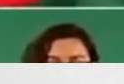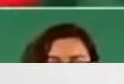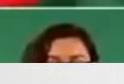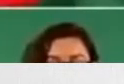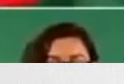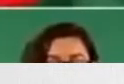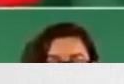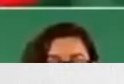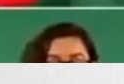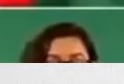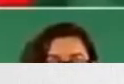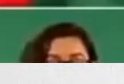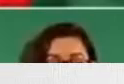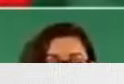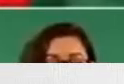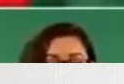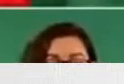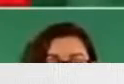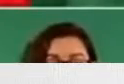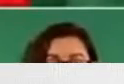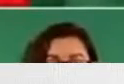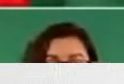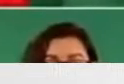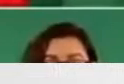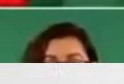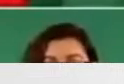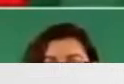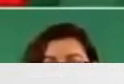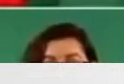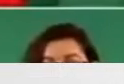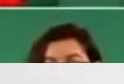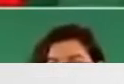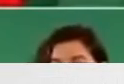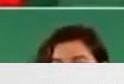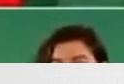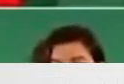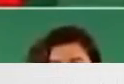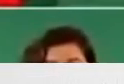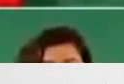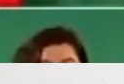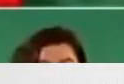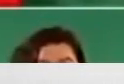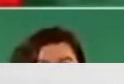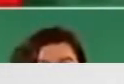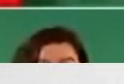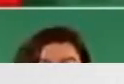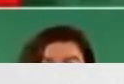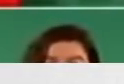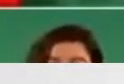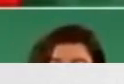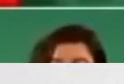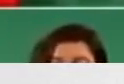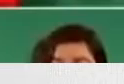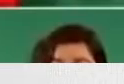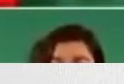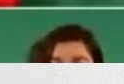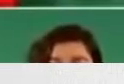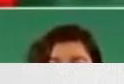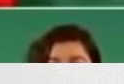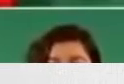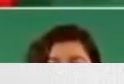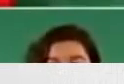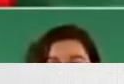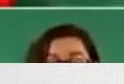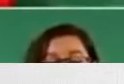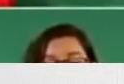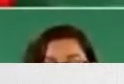el Fondo Monetario Internacional otorga este dinero a los países. Esto para establecer la economía de